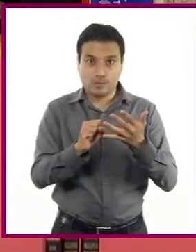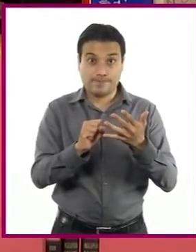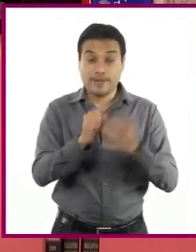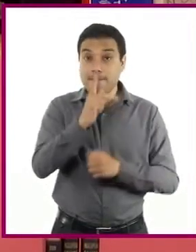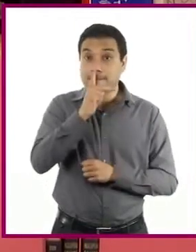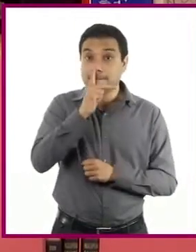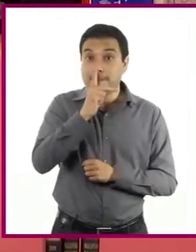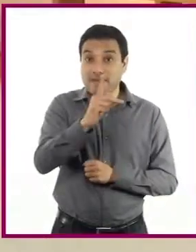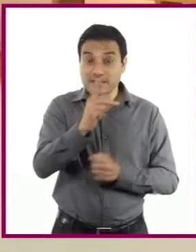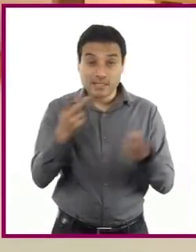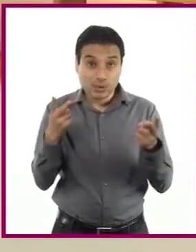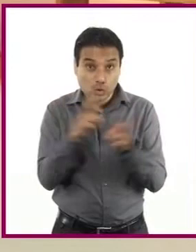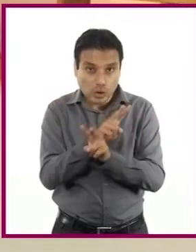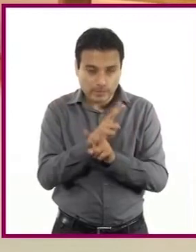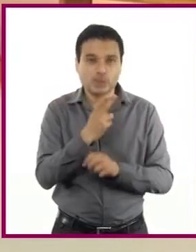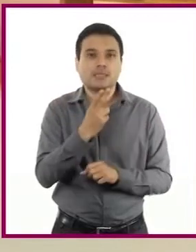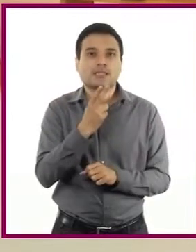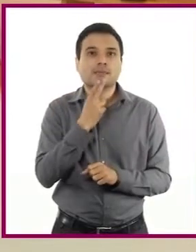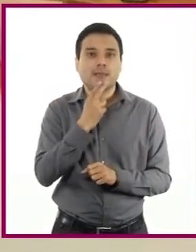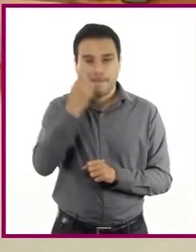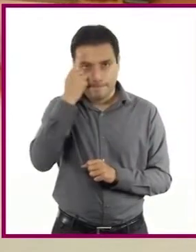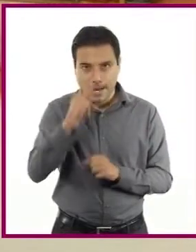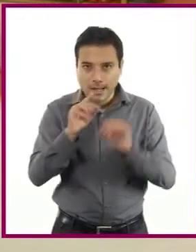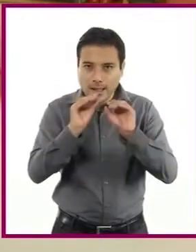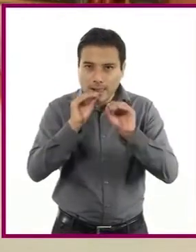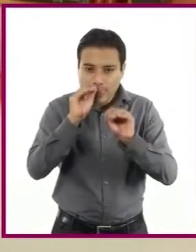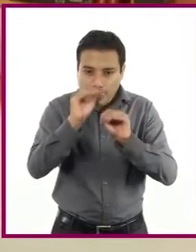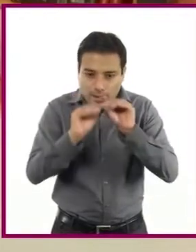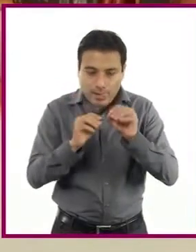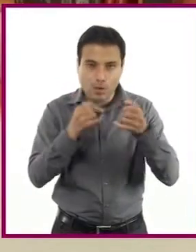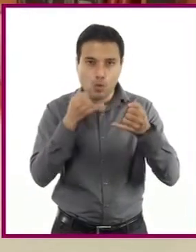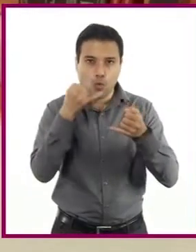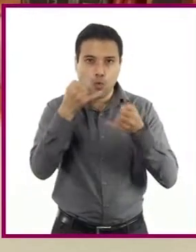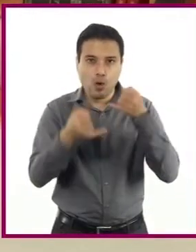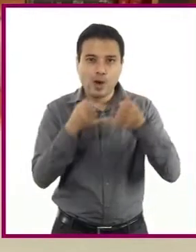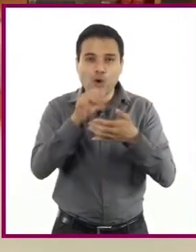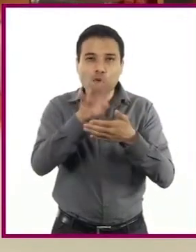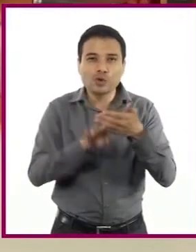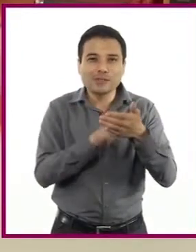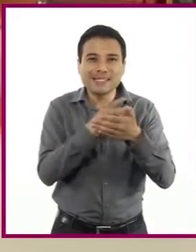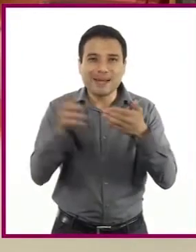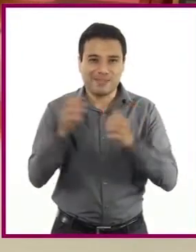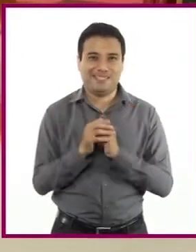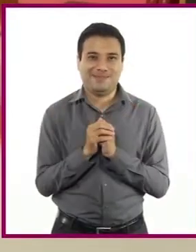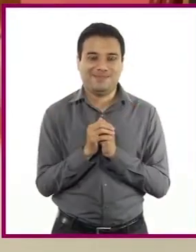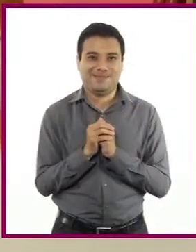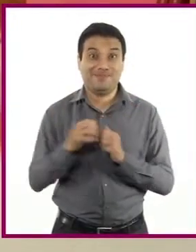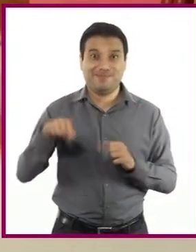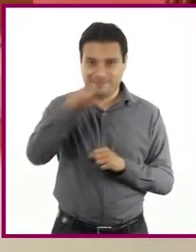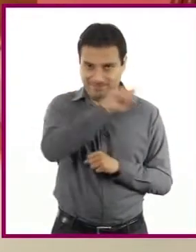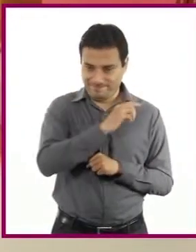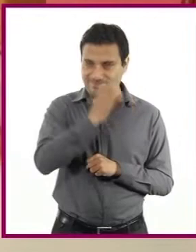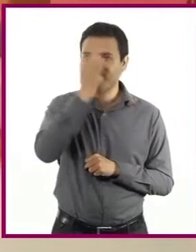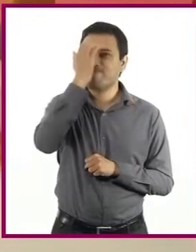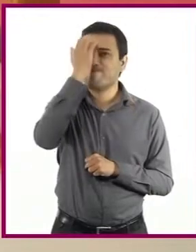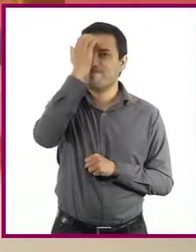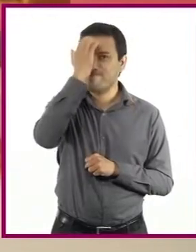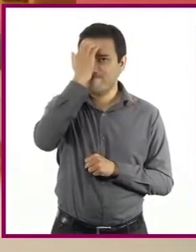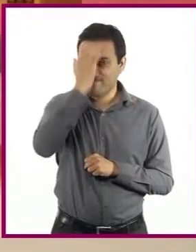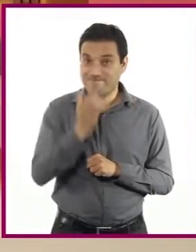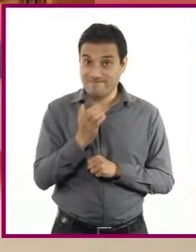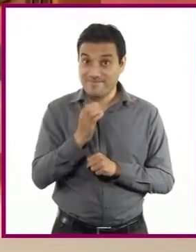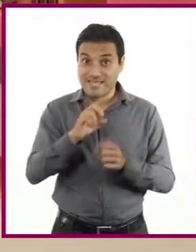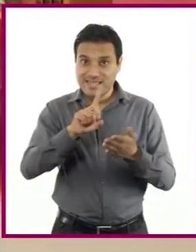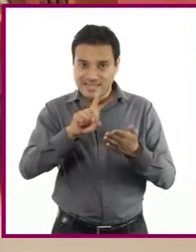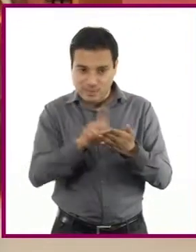construir crucigramas, con el propósito de reconocer la importancia de diccionarios